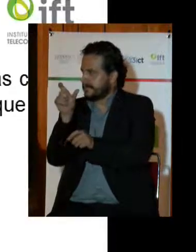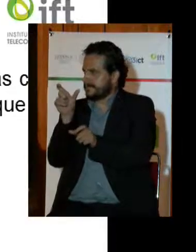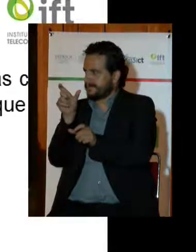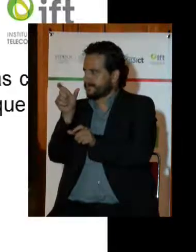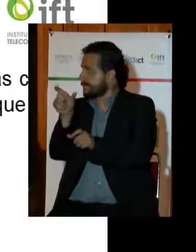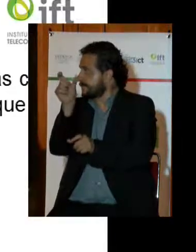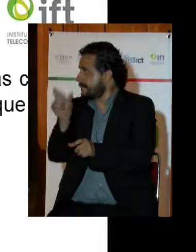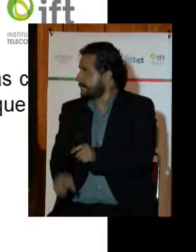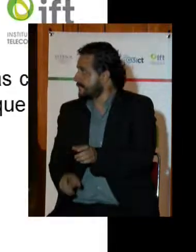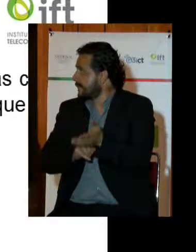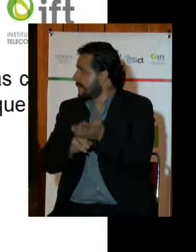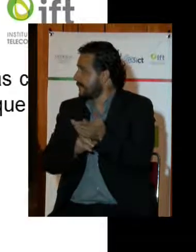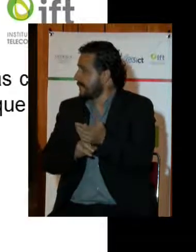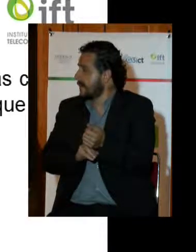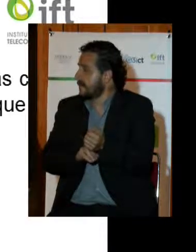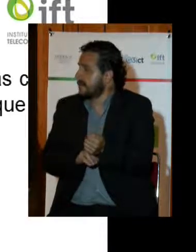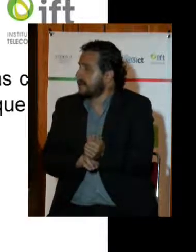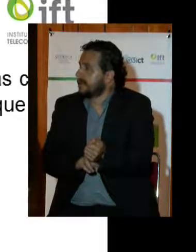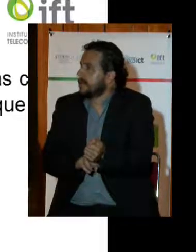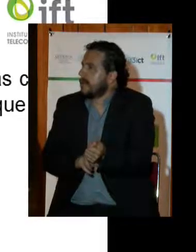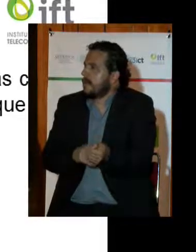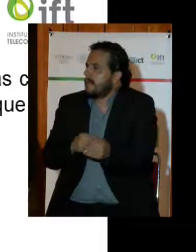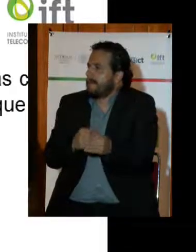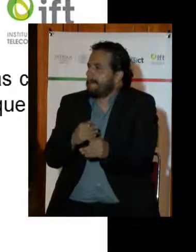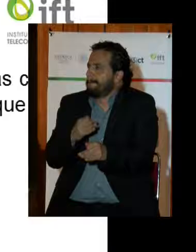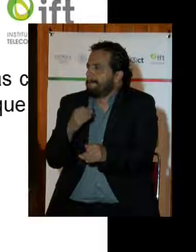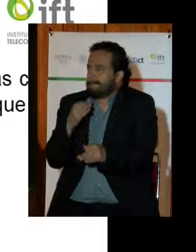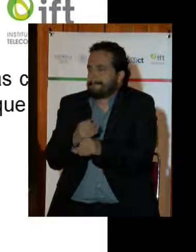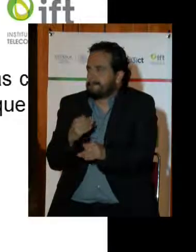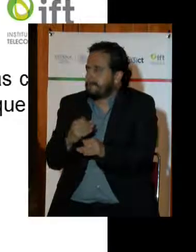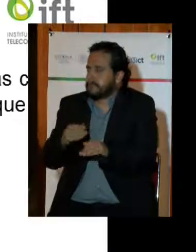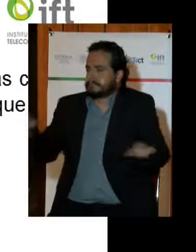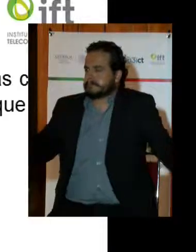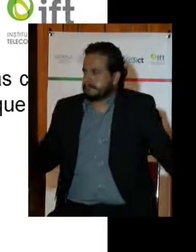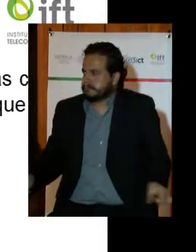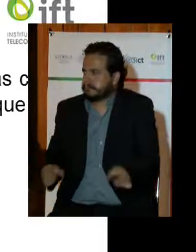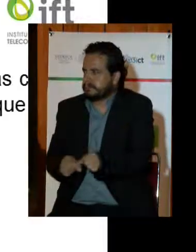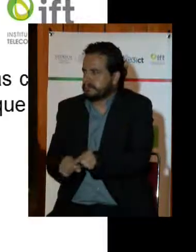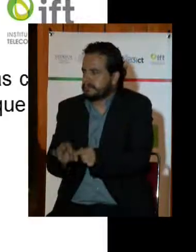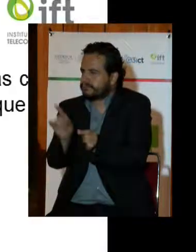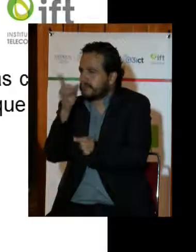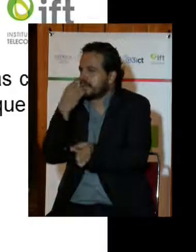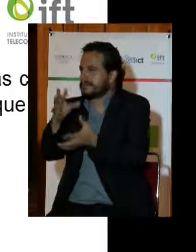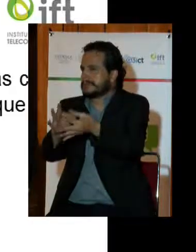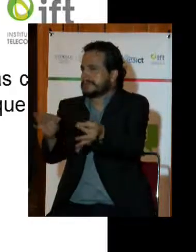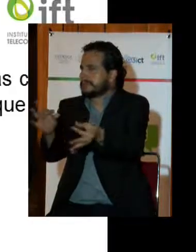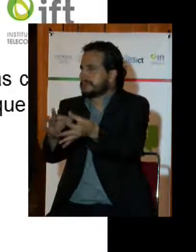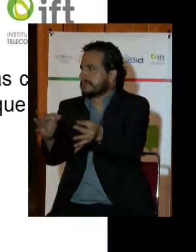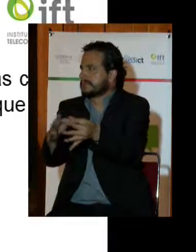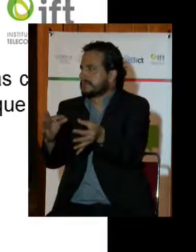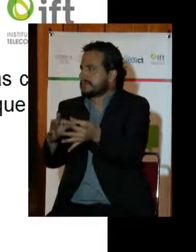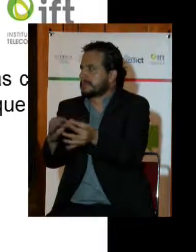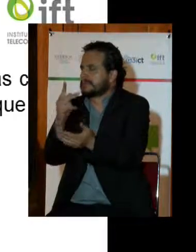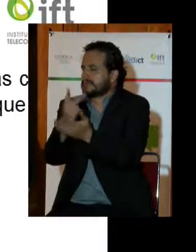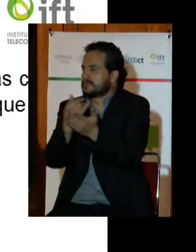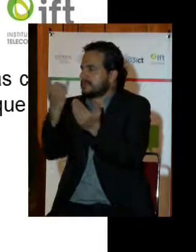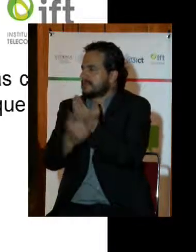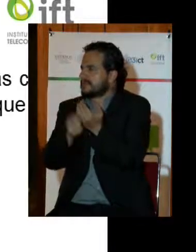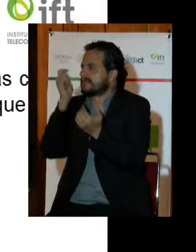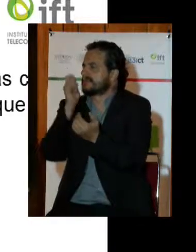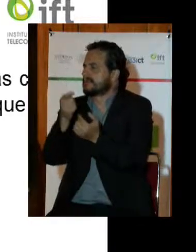Quisiera nada más repasar muy brevemente, hablar sobre nuestro proyecto de lineamientos para